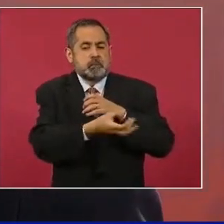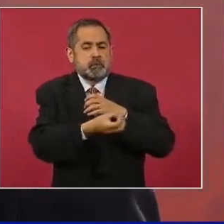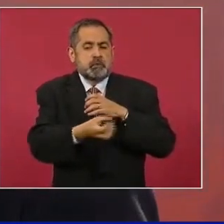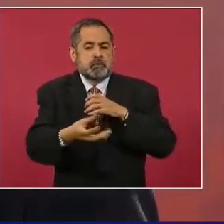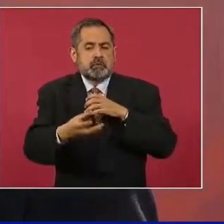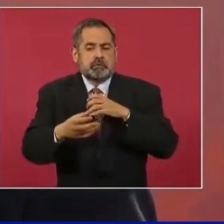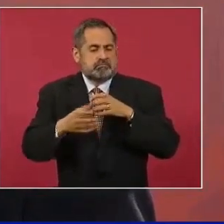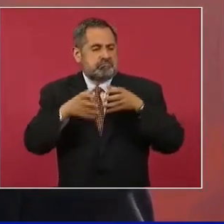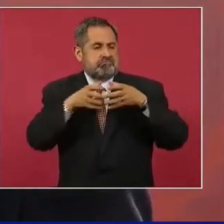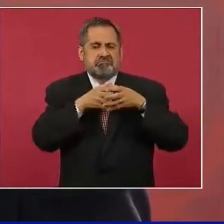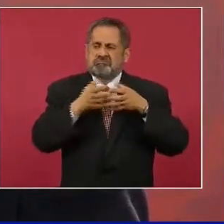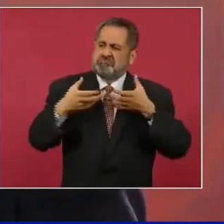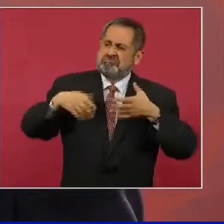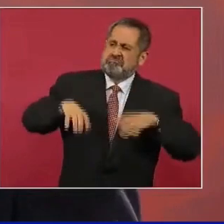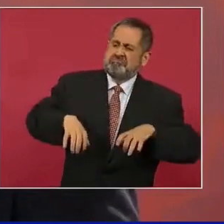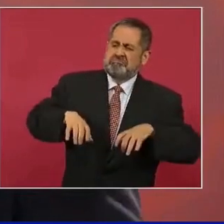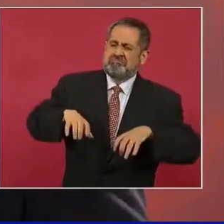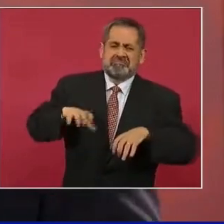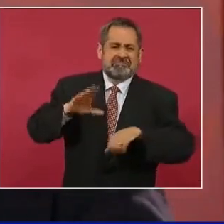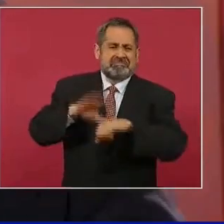Ellos se podían